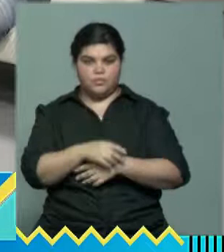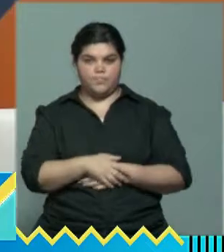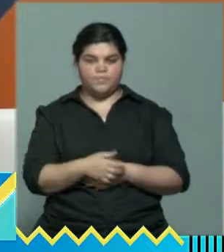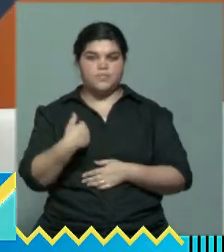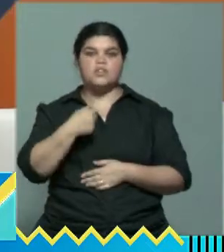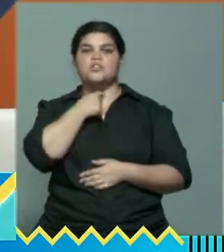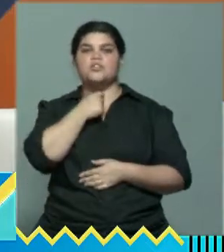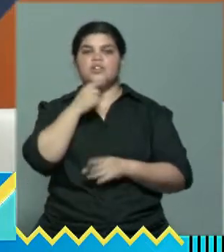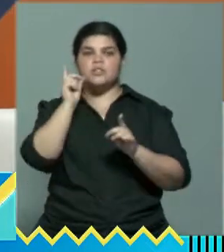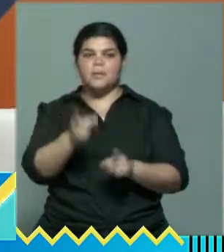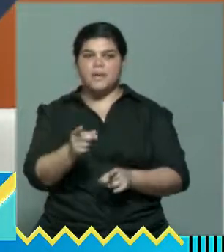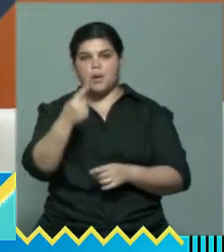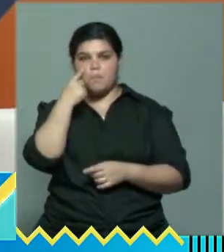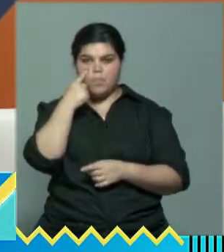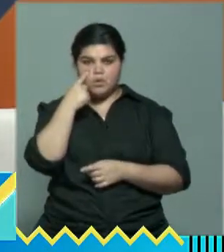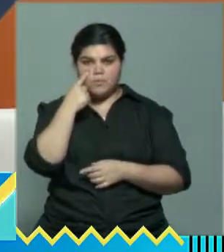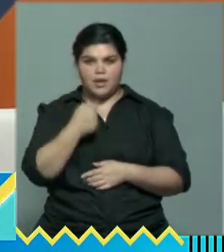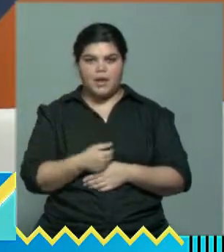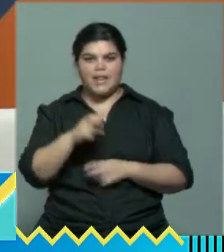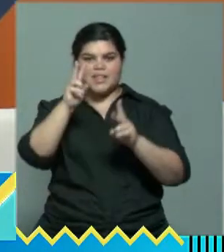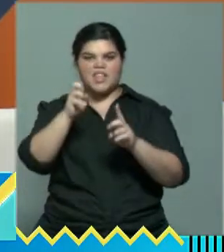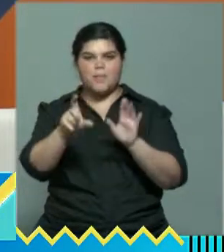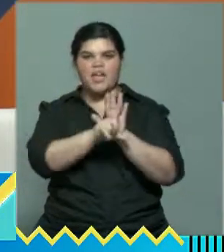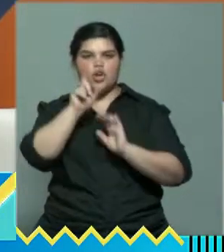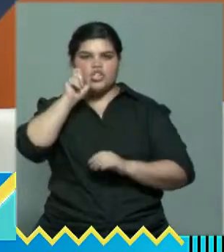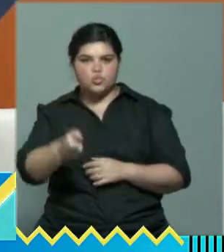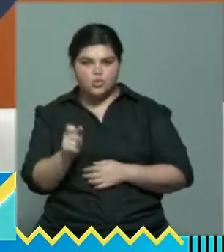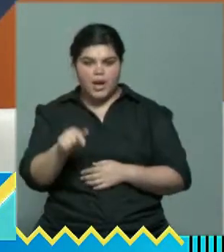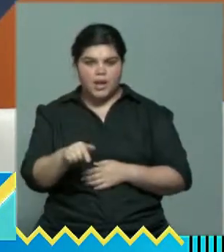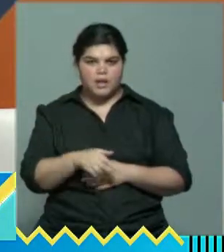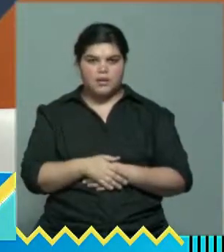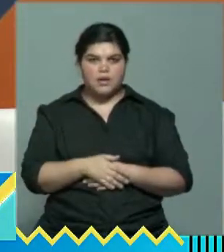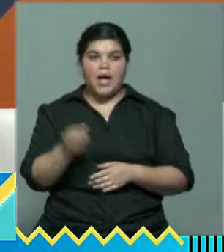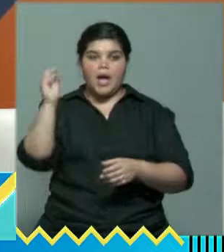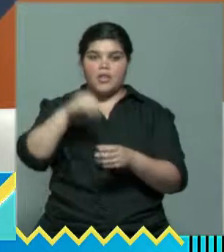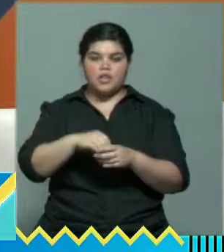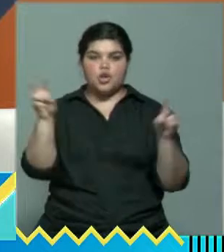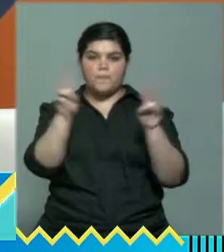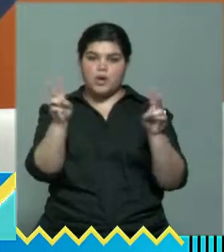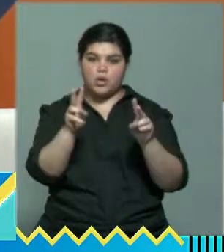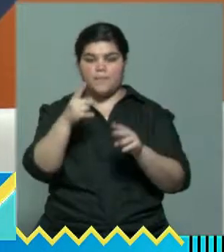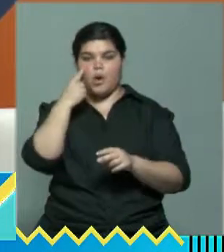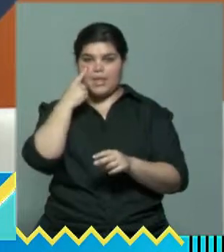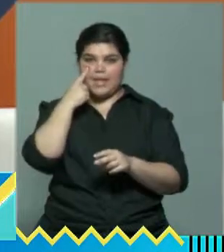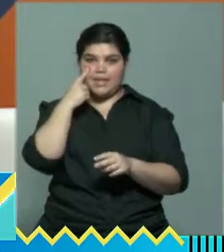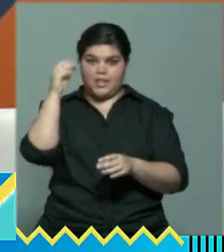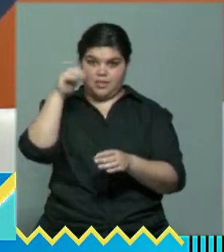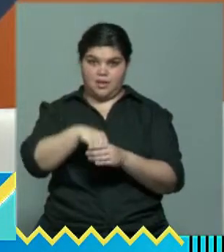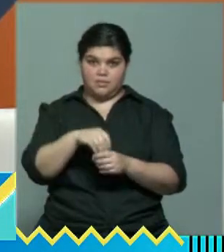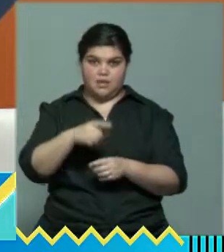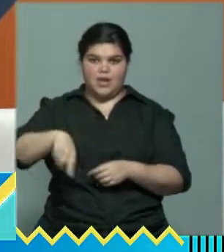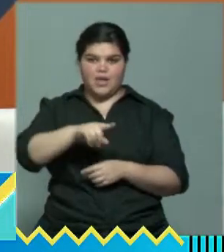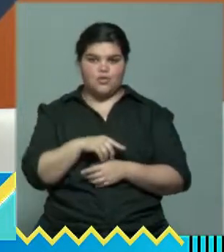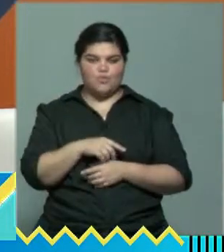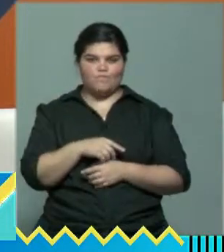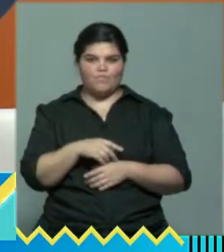tema municipal, que decía el tema de inconstitucionalidad. Sí. Hay un planteo dentro del peronismo, sobre todo de los intendentes, de que no están